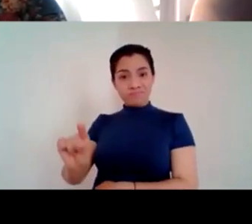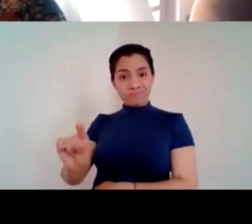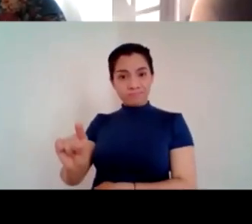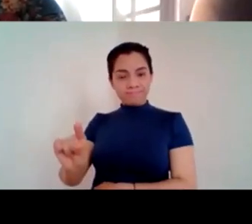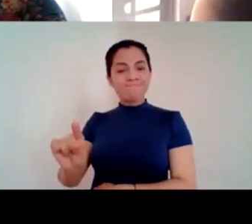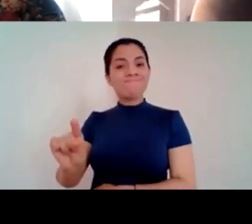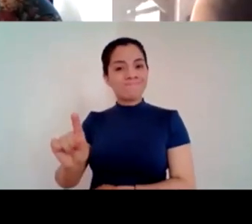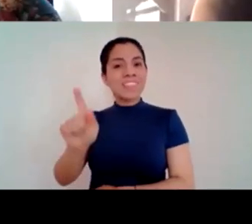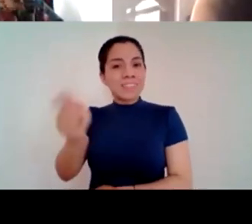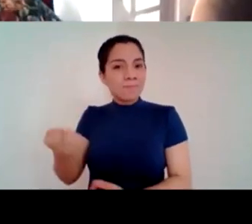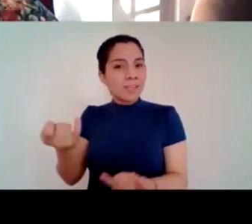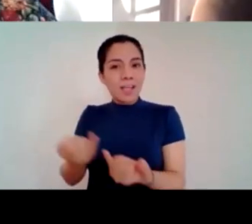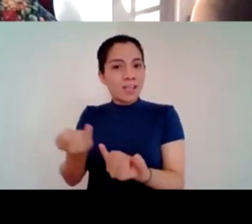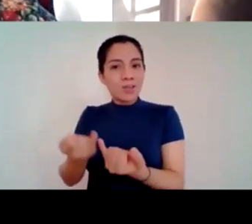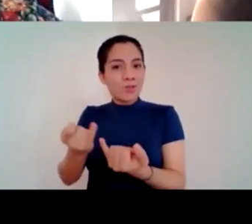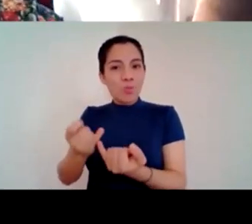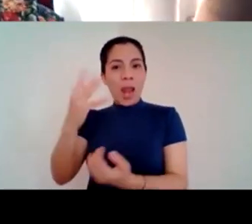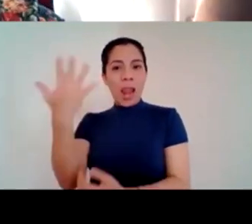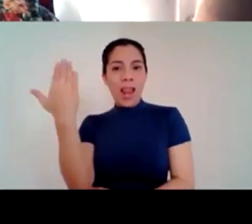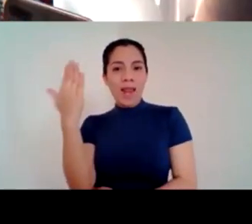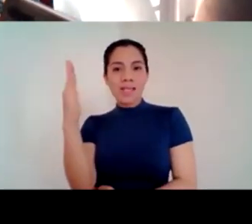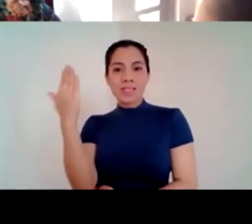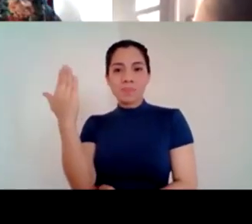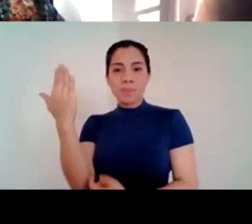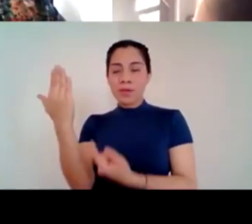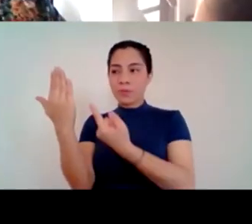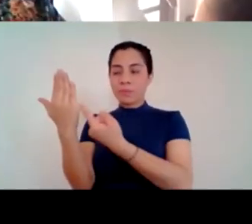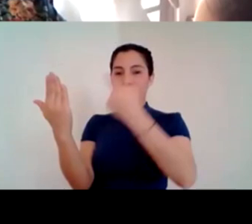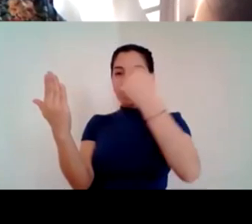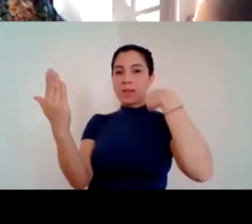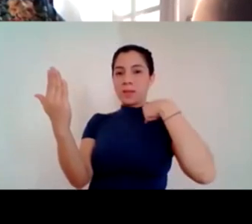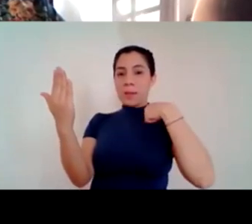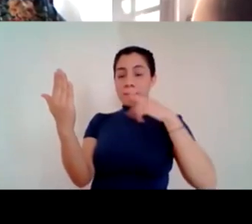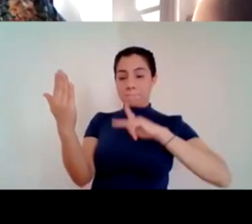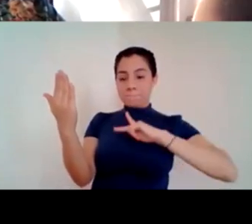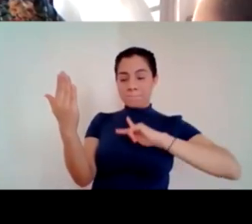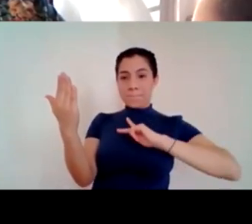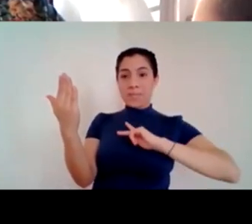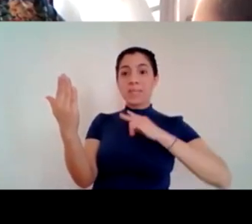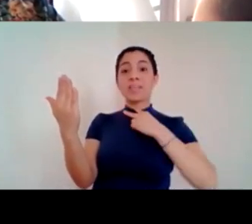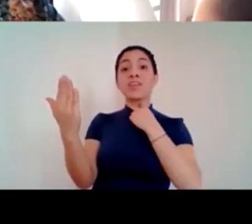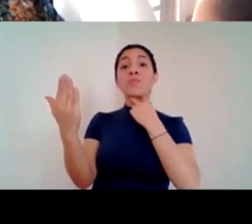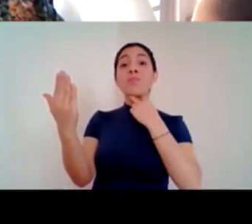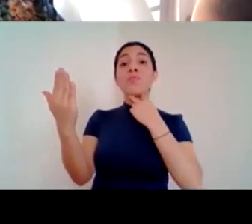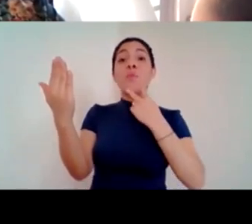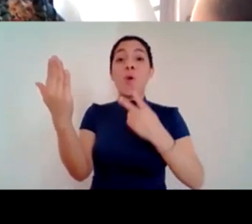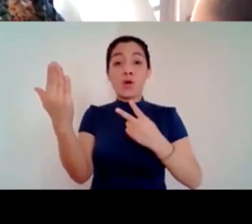teoría de que como adultos convertimos en nuestra voz interior la voz de nuestros padres